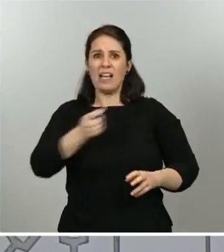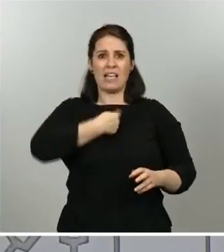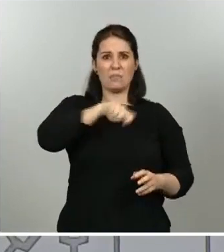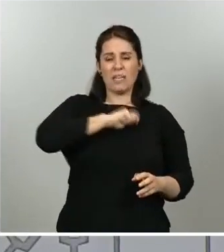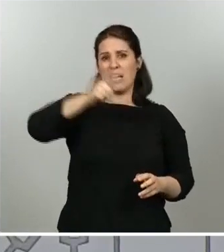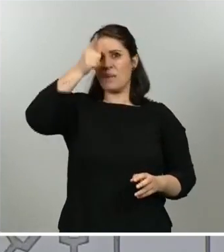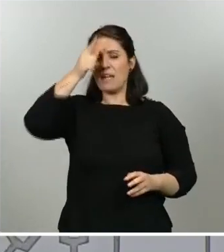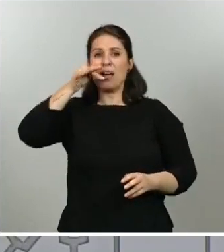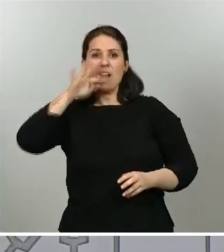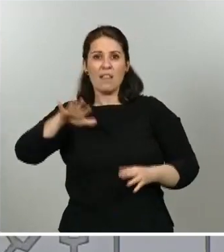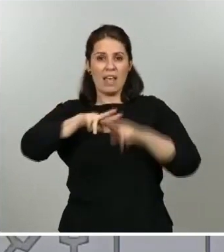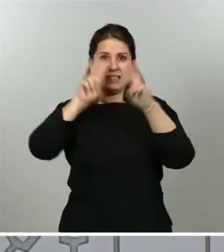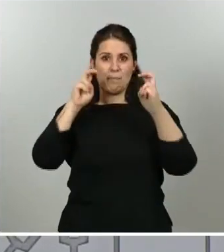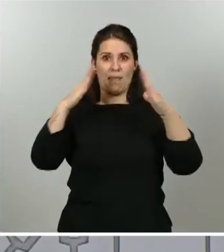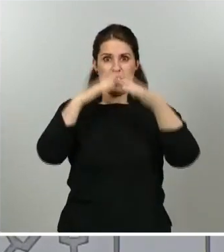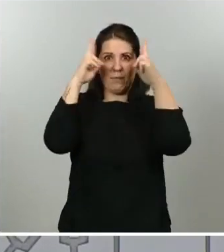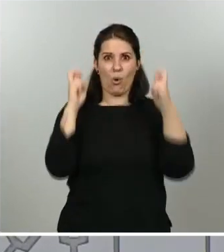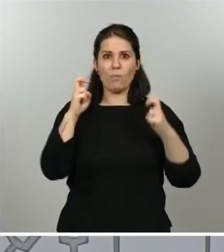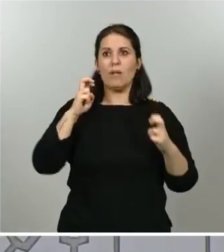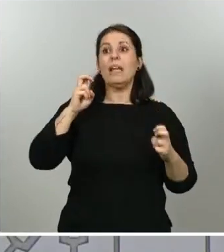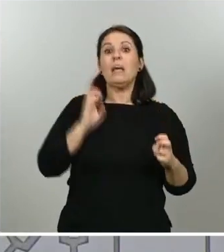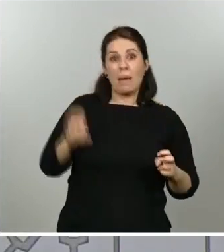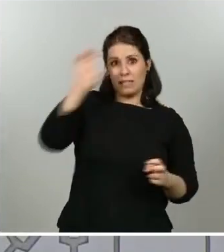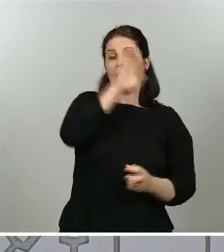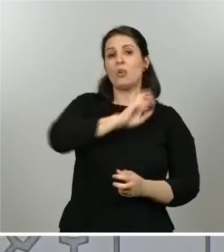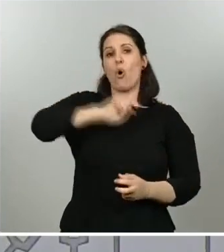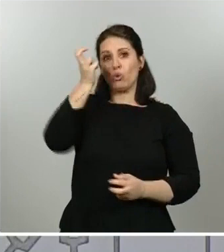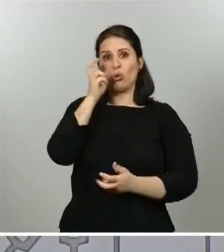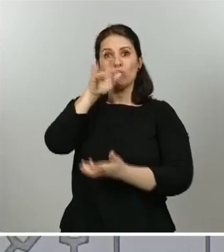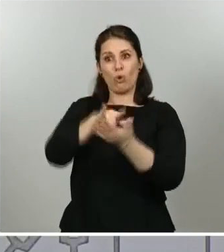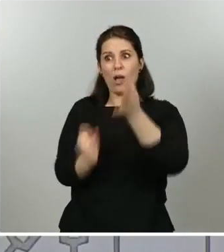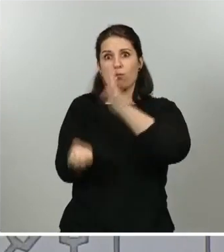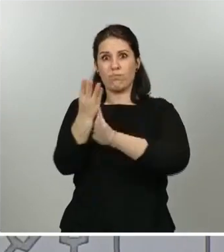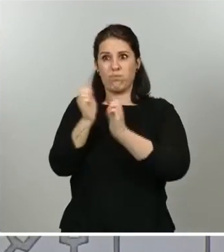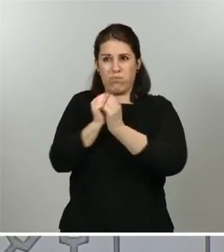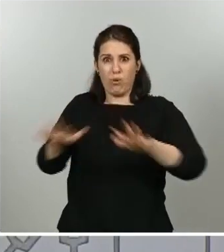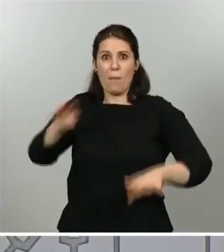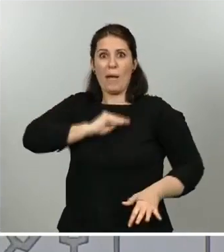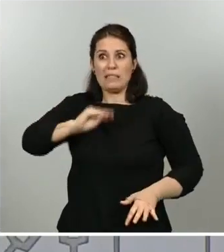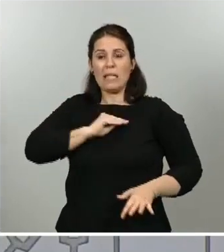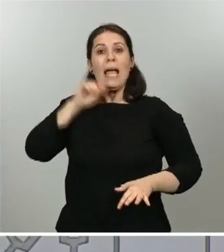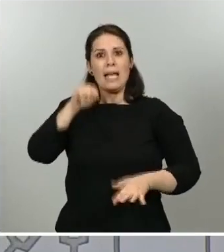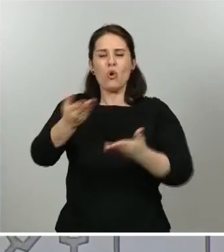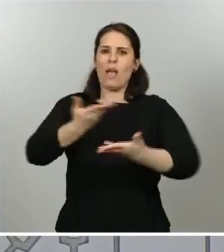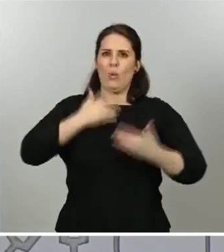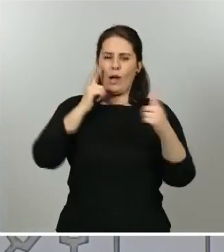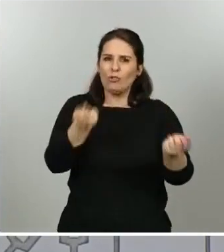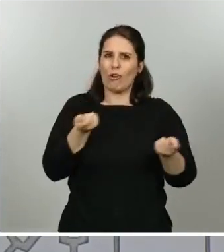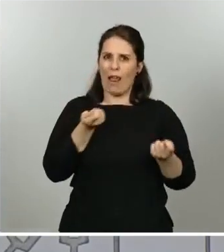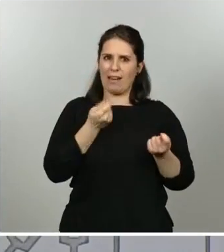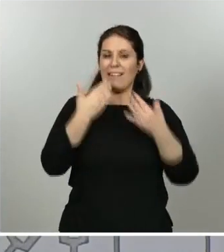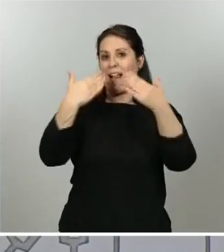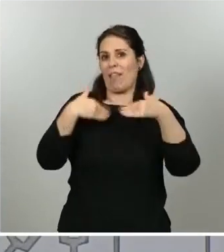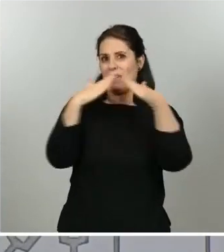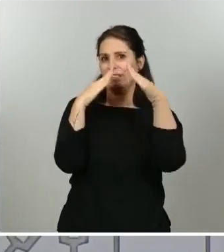Francia y en todos los países donde se han producido brotes importantes están ayudando a controlarlo, pero lo cierto es que el número